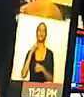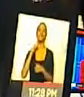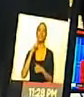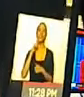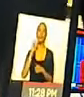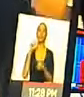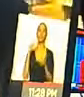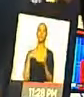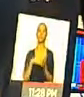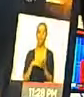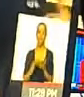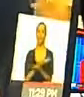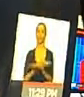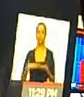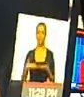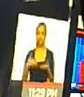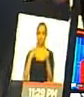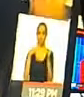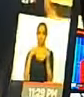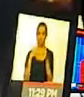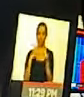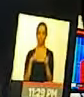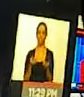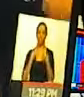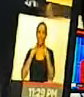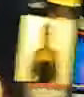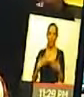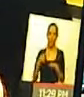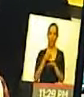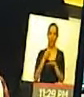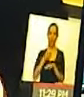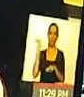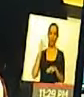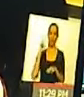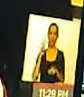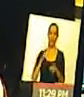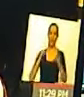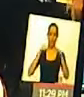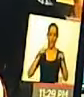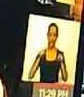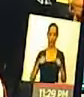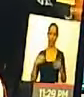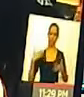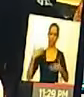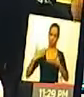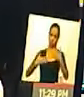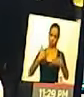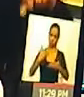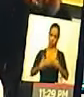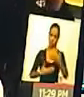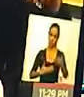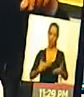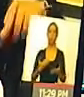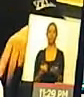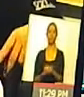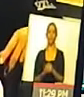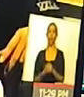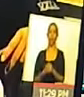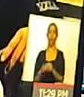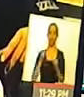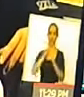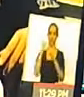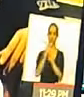mil millones de dólares que se le ha perdido el Estado venezolano en esta travesía y esta aventura de los paraísos artificiales de